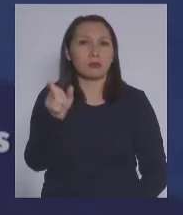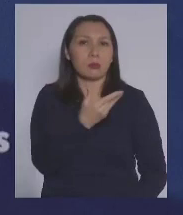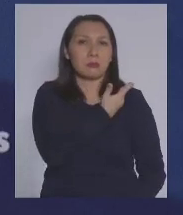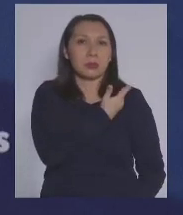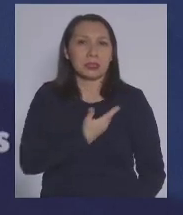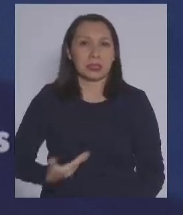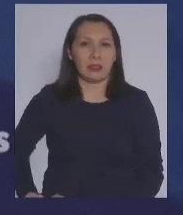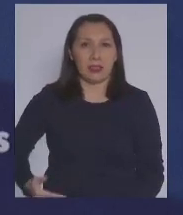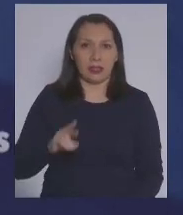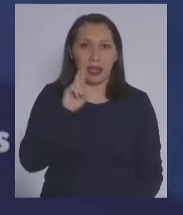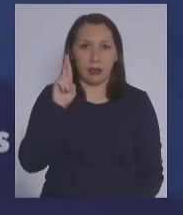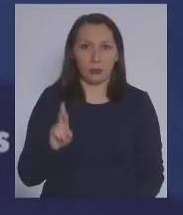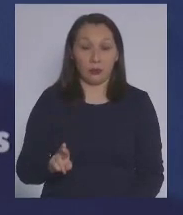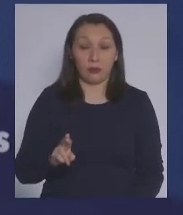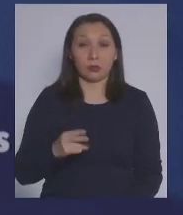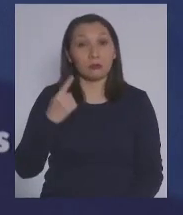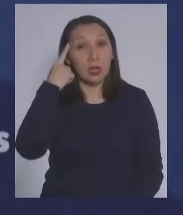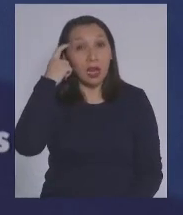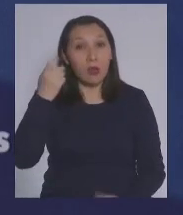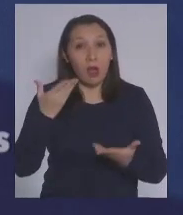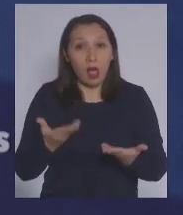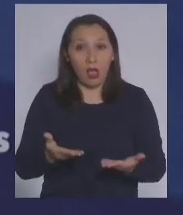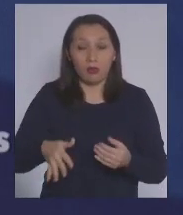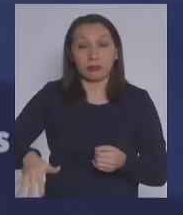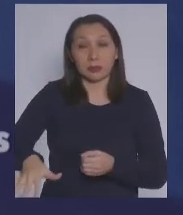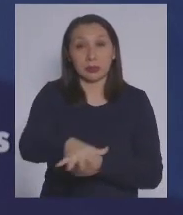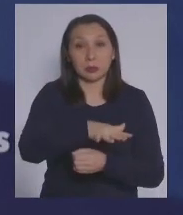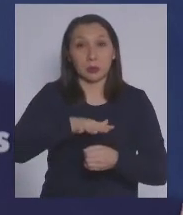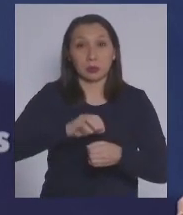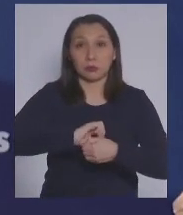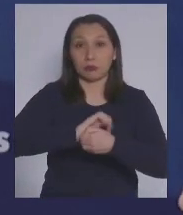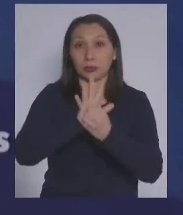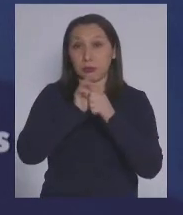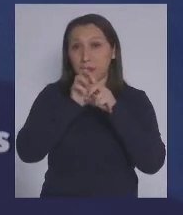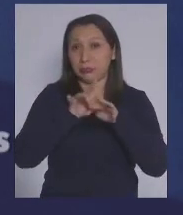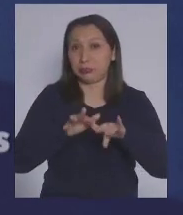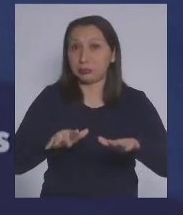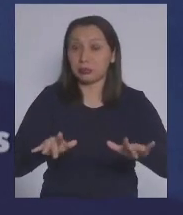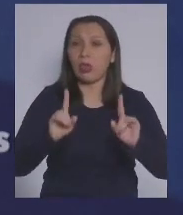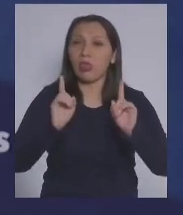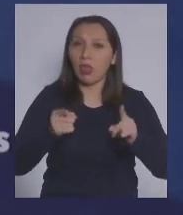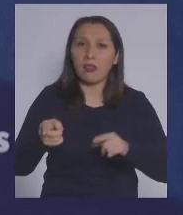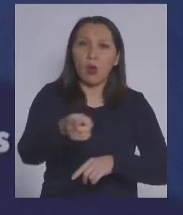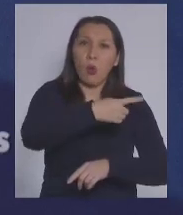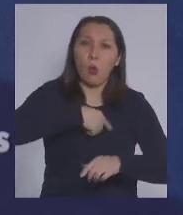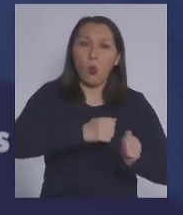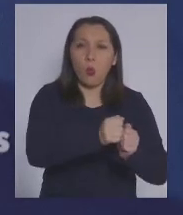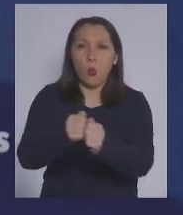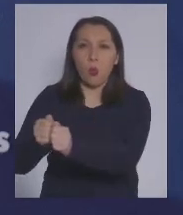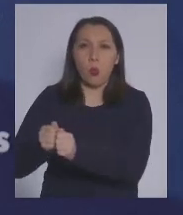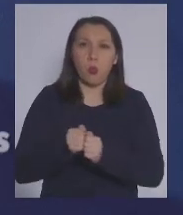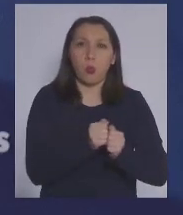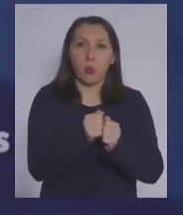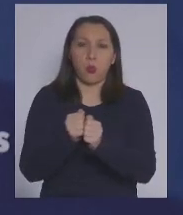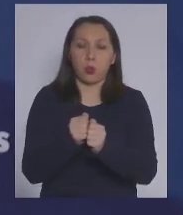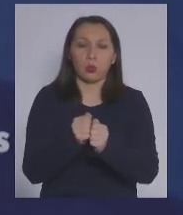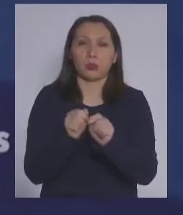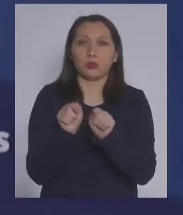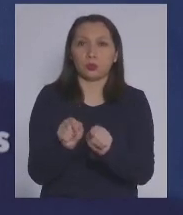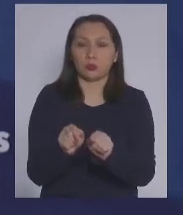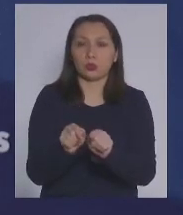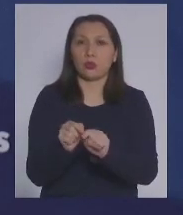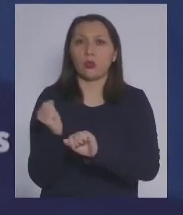de la república creo que en esta situación de pandemia debemos estar unidos todos juntos